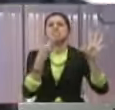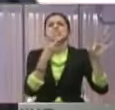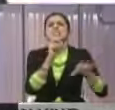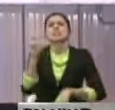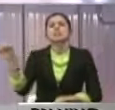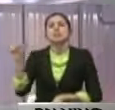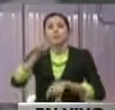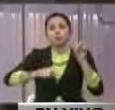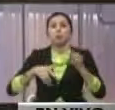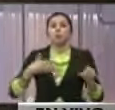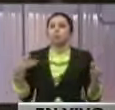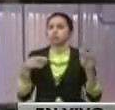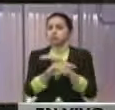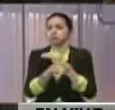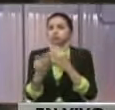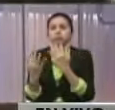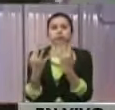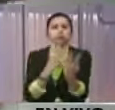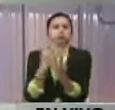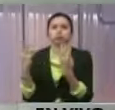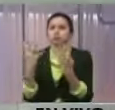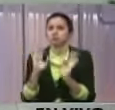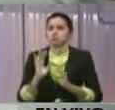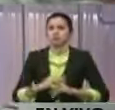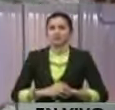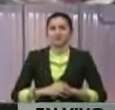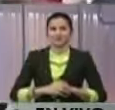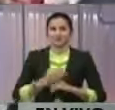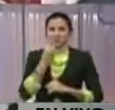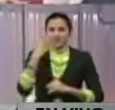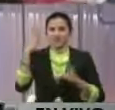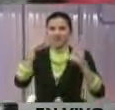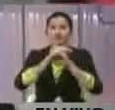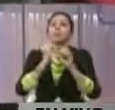que esta gente que nos ha estado esperando, buenas noches.